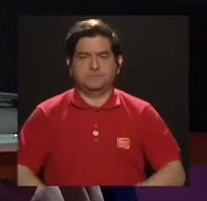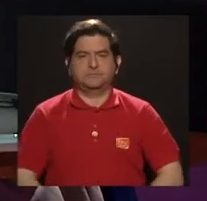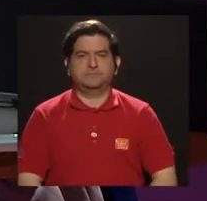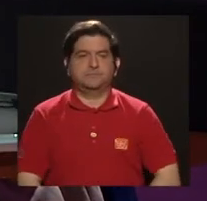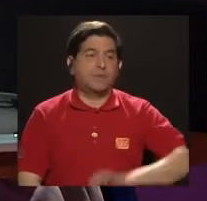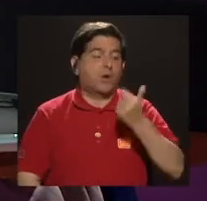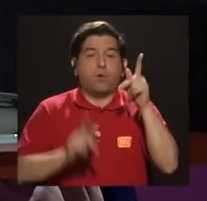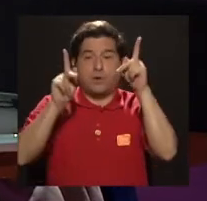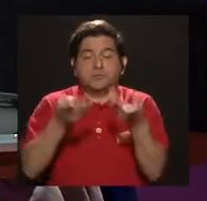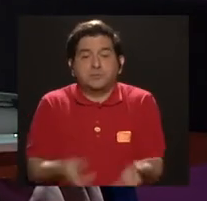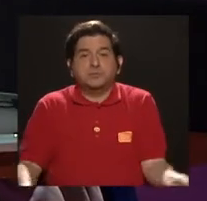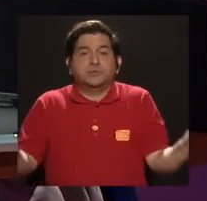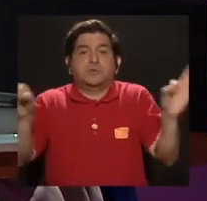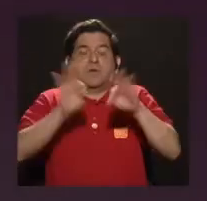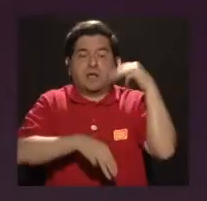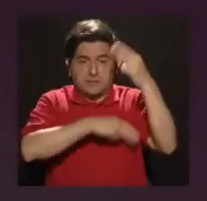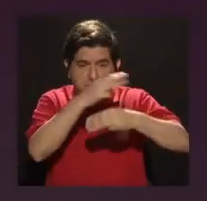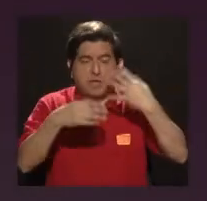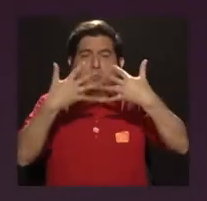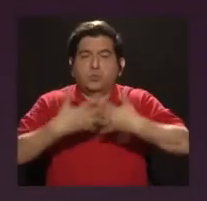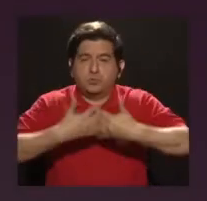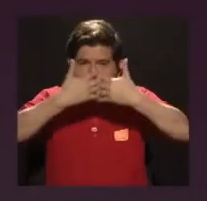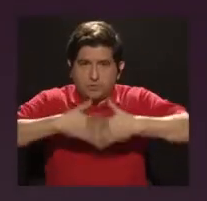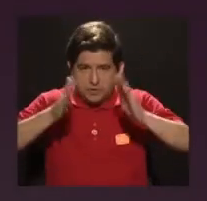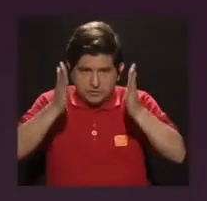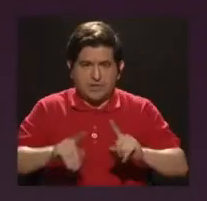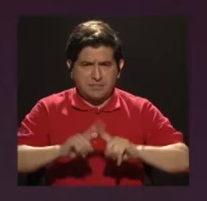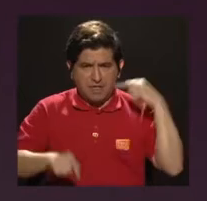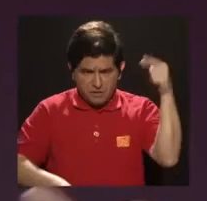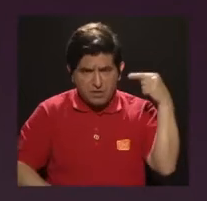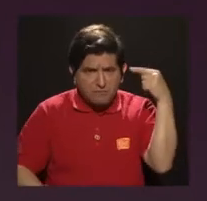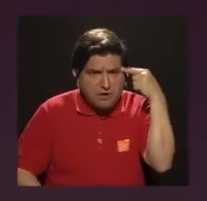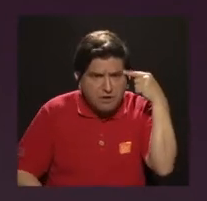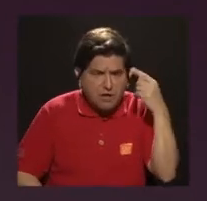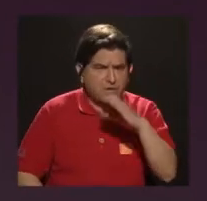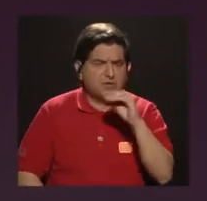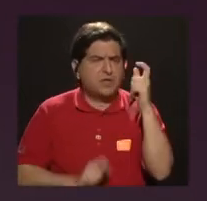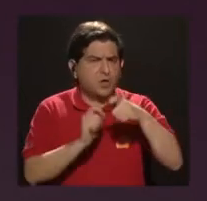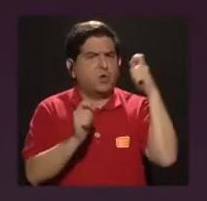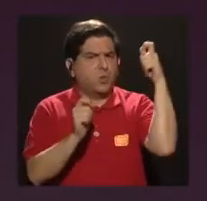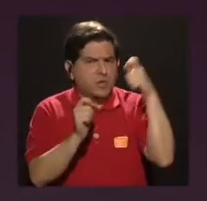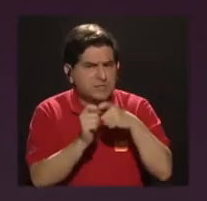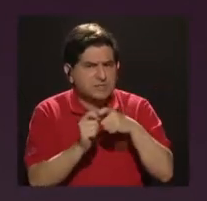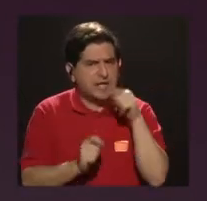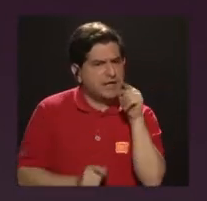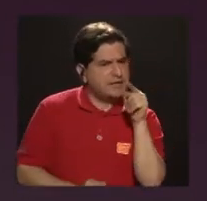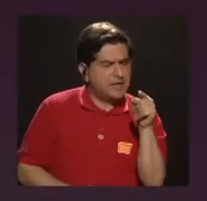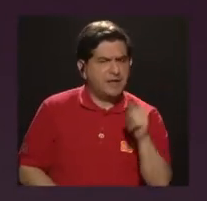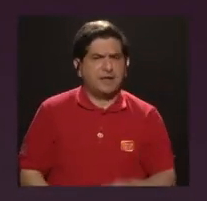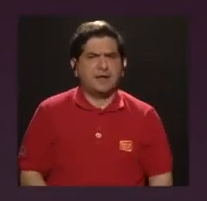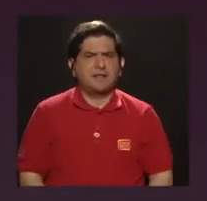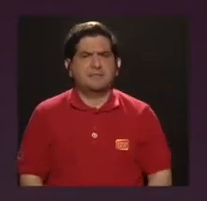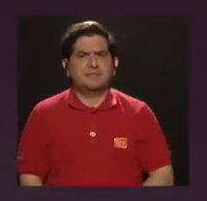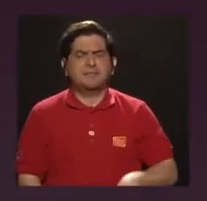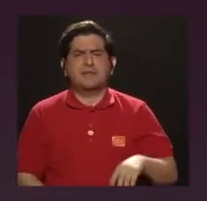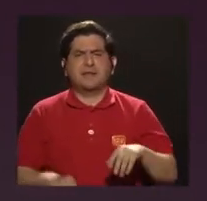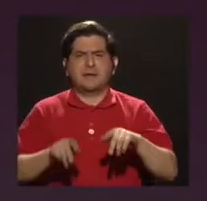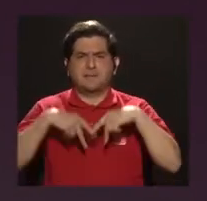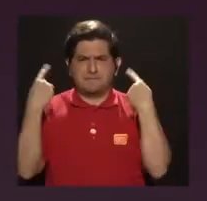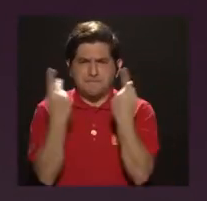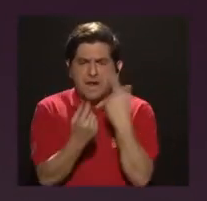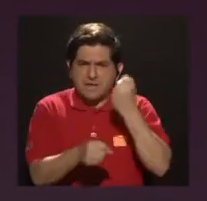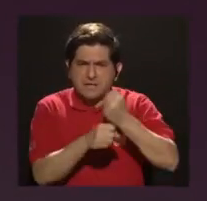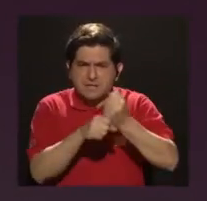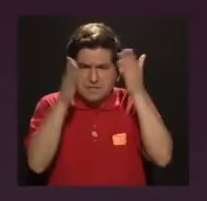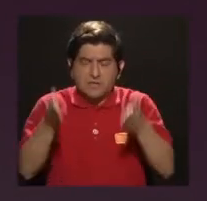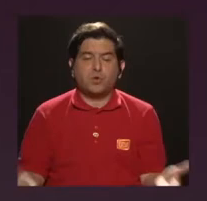y otras personalidades del mundo empresarial de distintos gobiernos o precisamente de duelos del partido los trabajos bueno es que ha estado